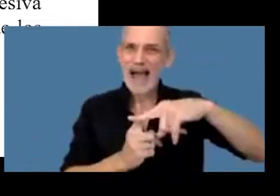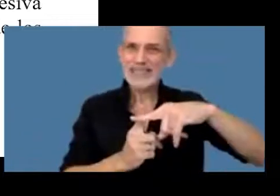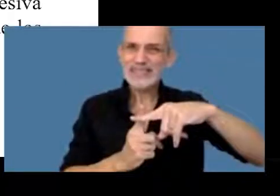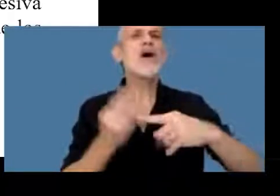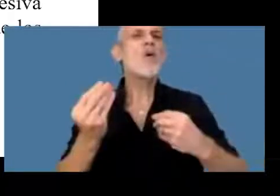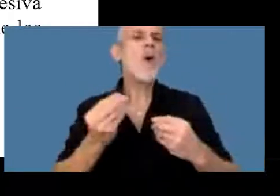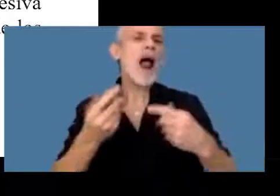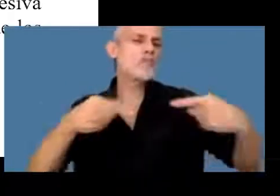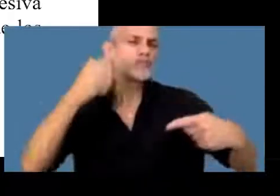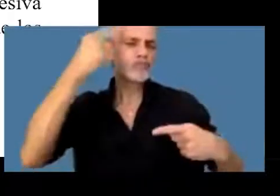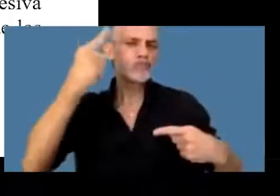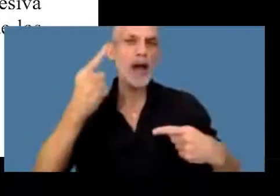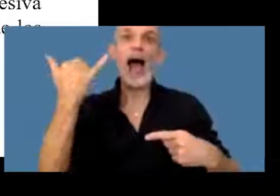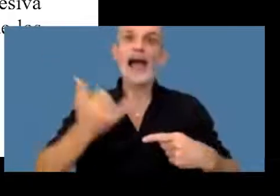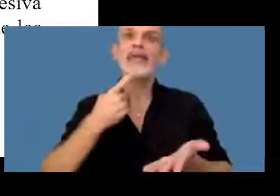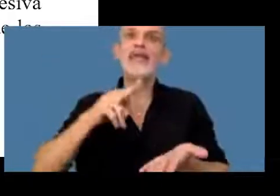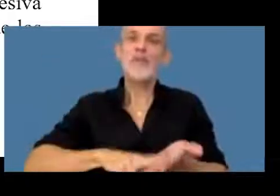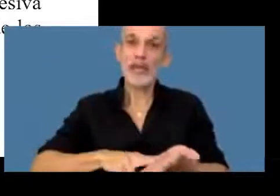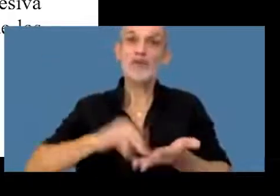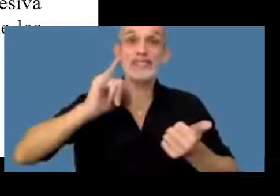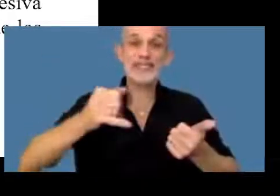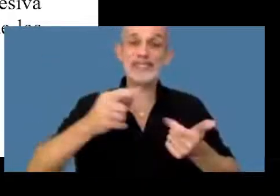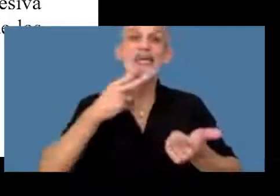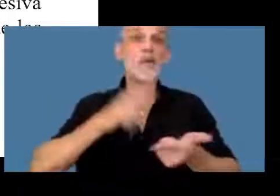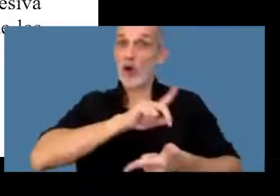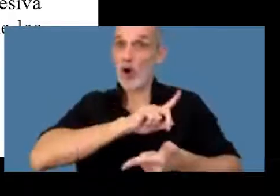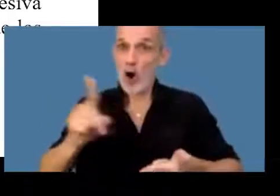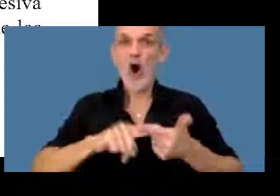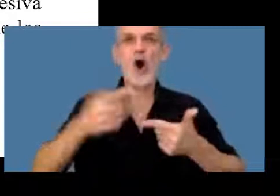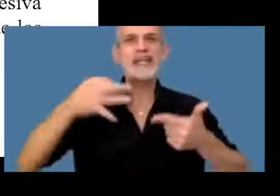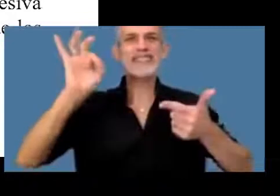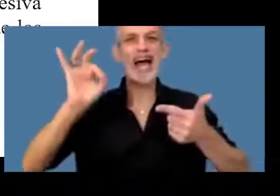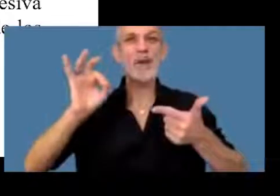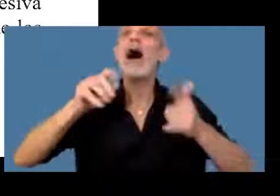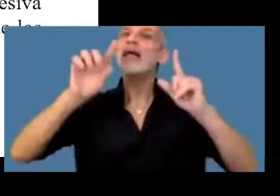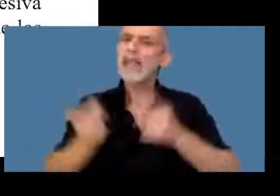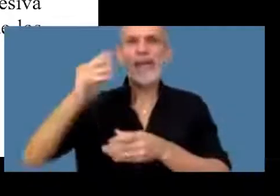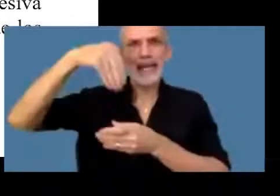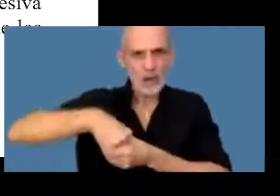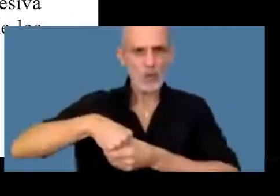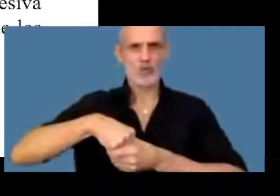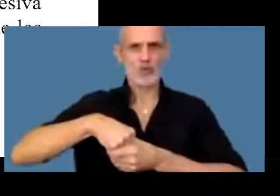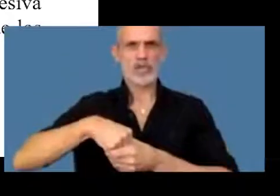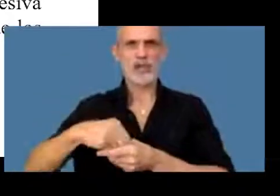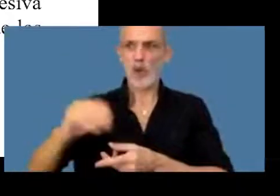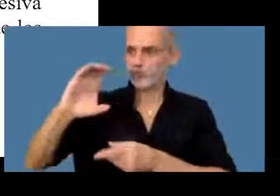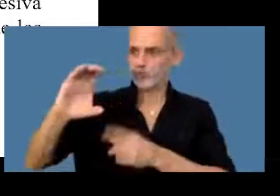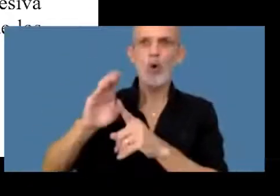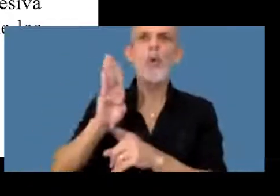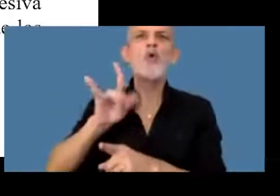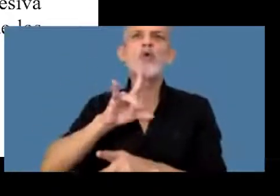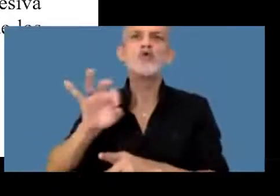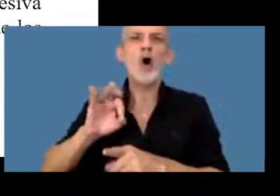consideren grabados, no grabados o exentos del impuesto. Con lo cual, expresamente deja fuera